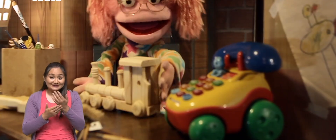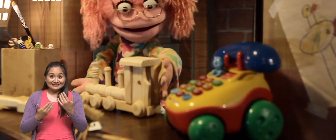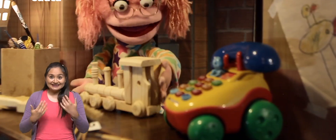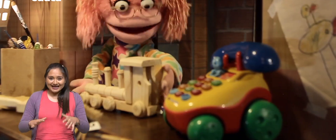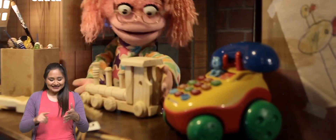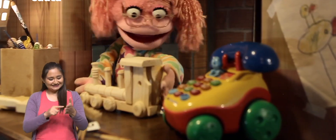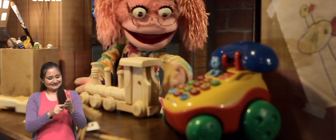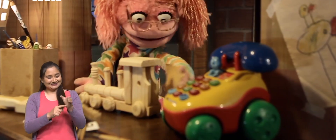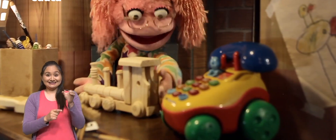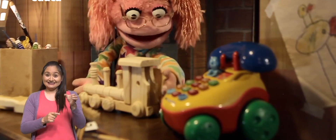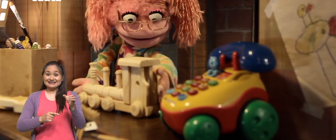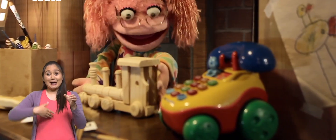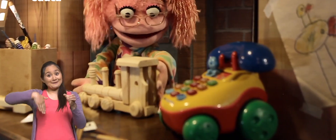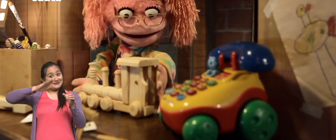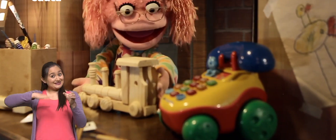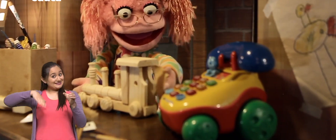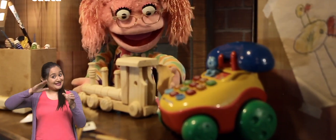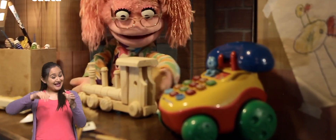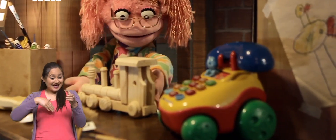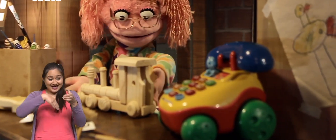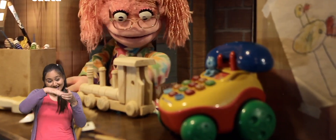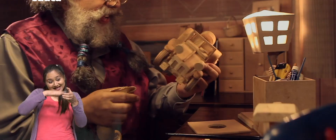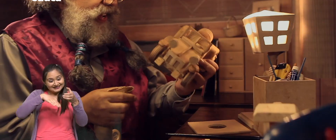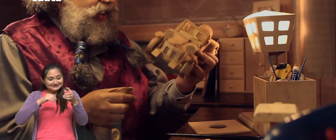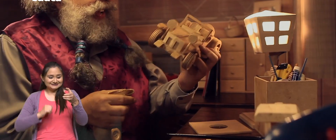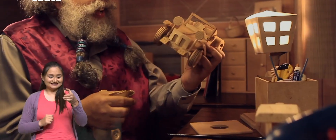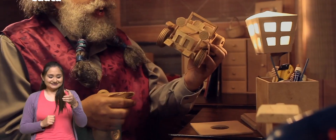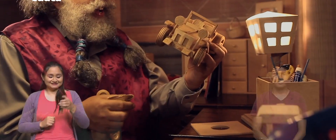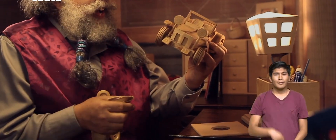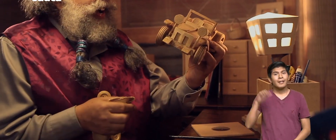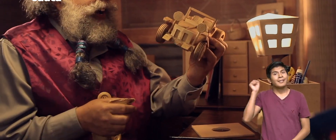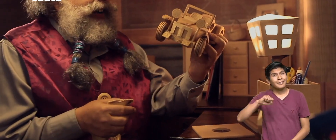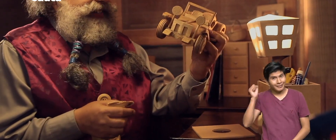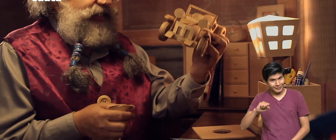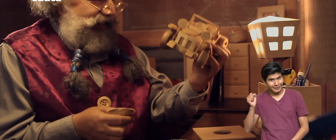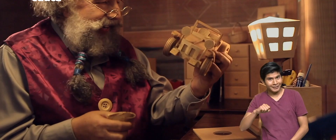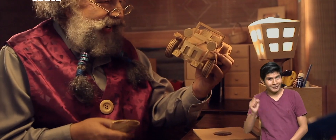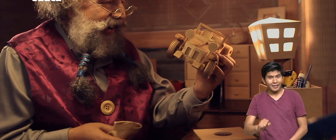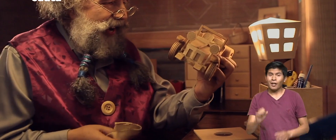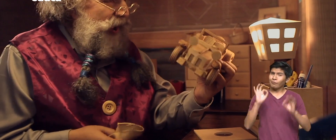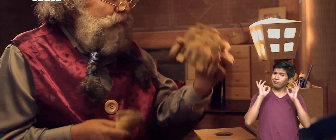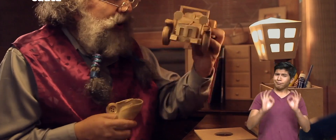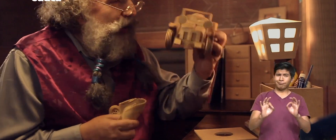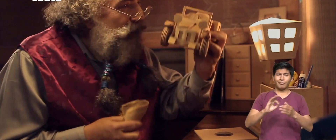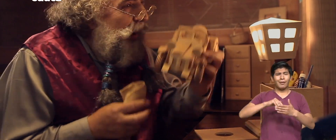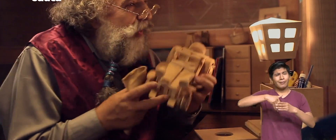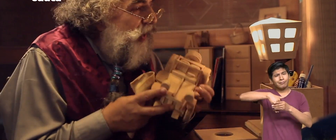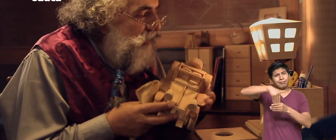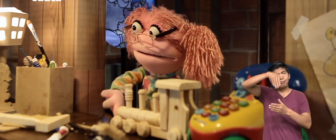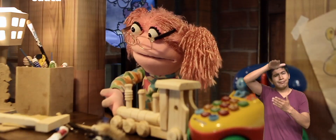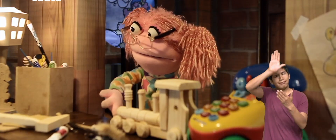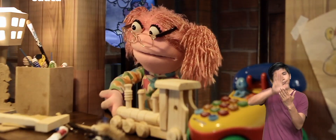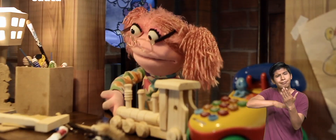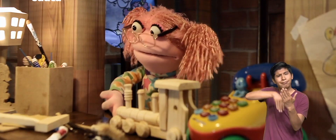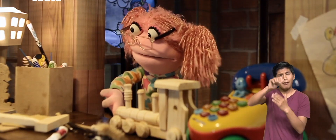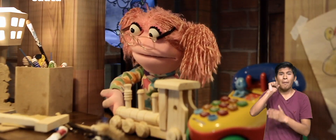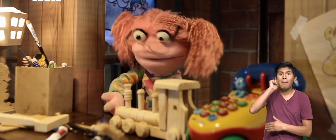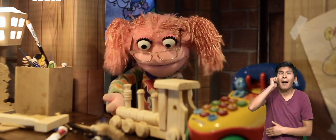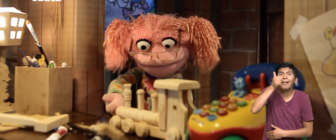limpiecito. Ahora está listo para pintar. Ay, sí. Pero vamos a